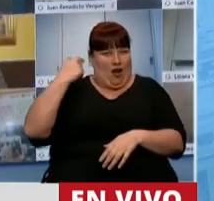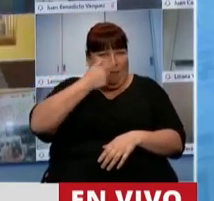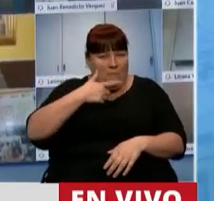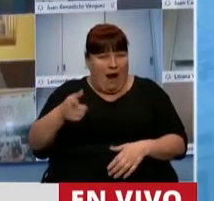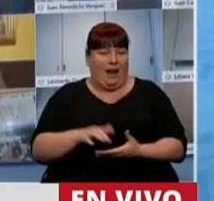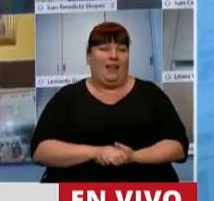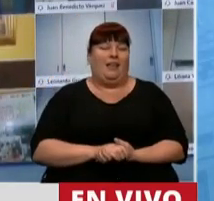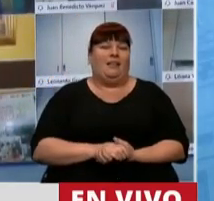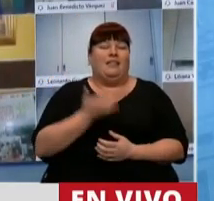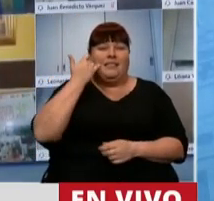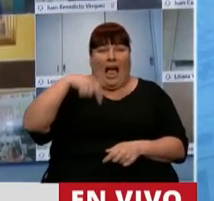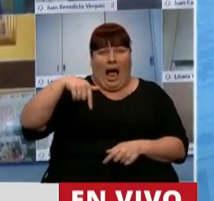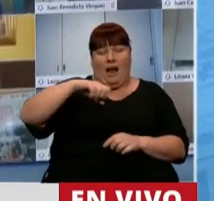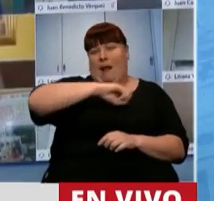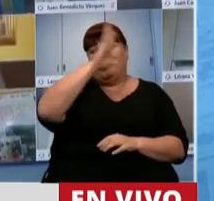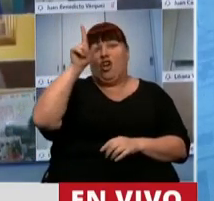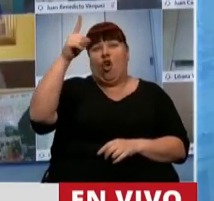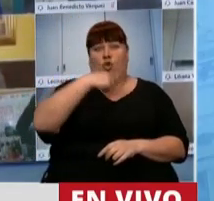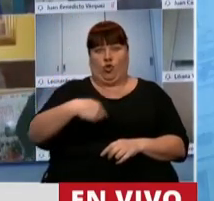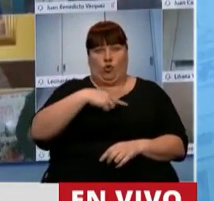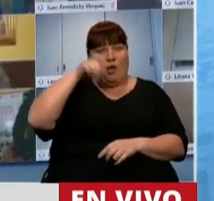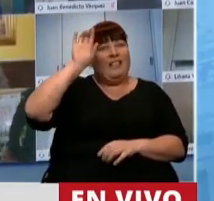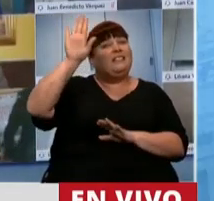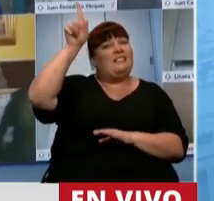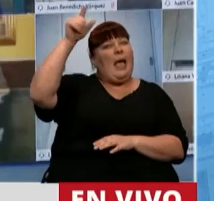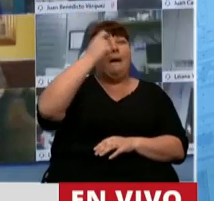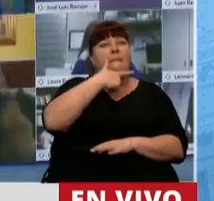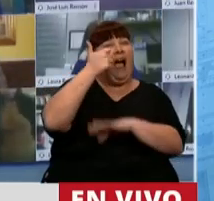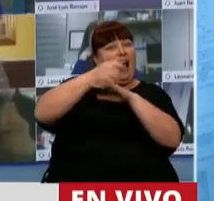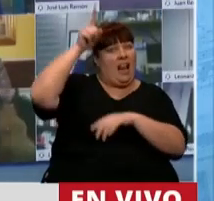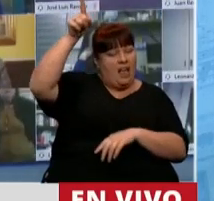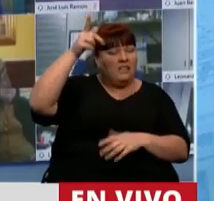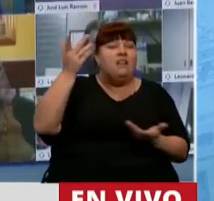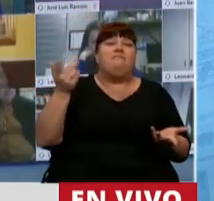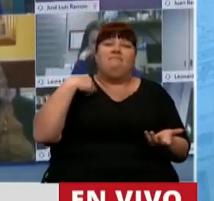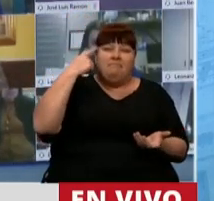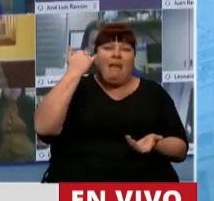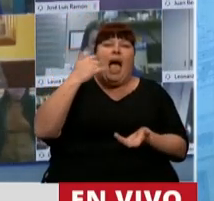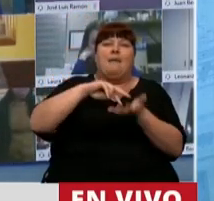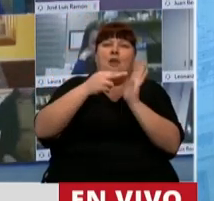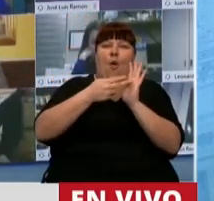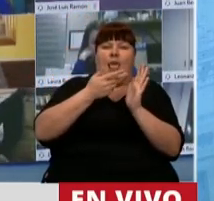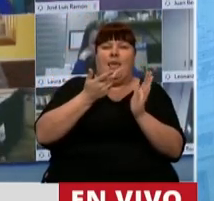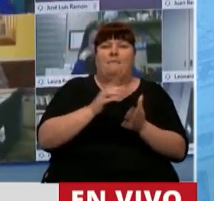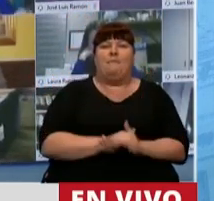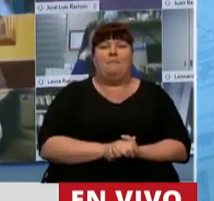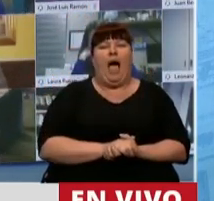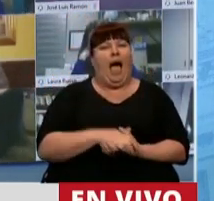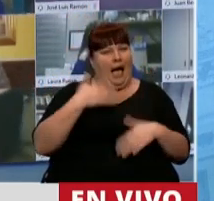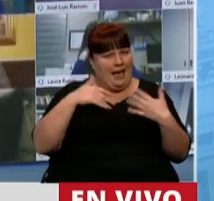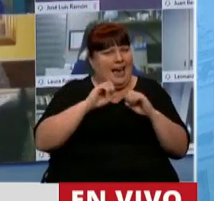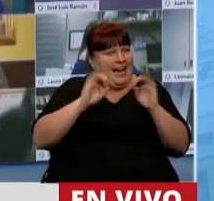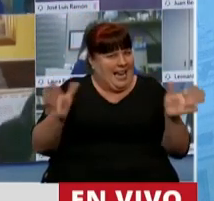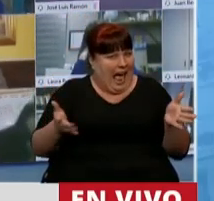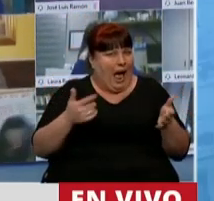paso, ya son las 5 de la mañana en Suiza, donde está su líder, Mauricio Macri. Creo que tienen un problema muy